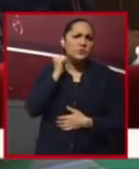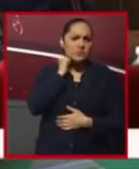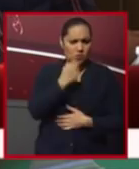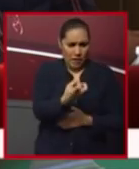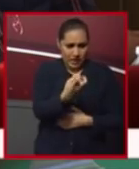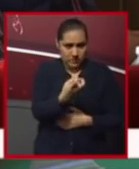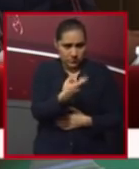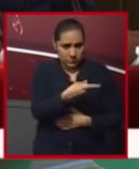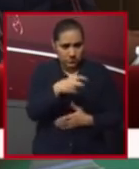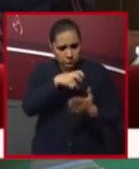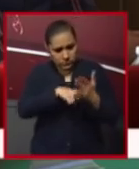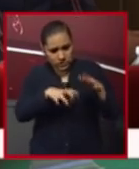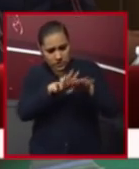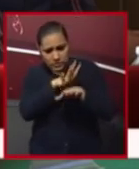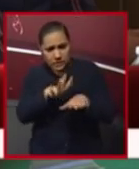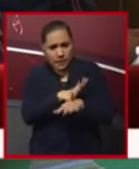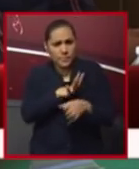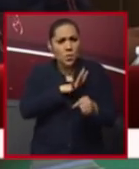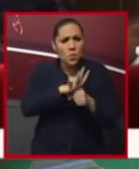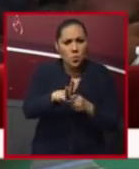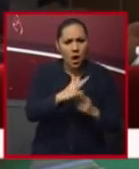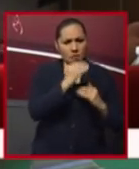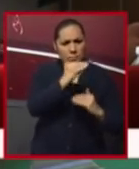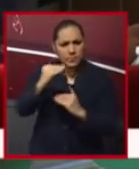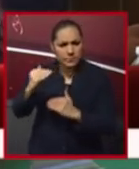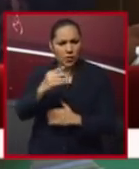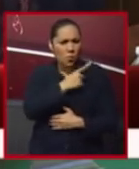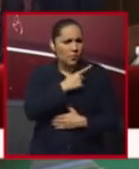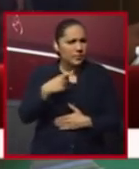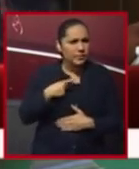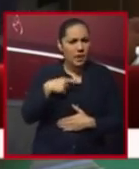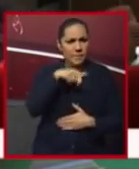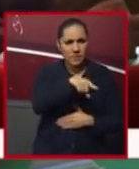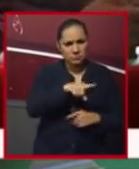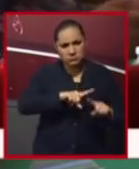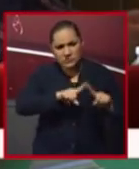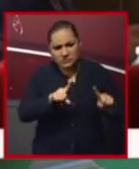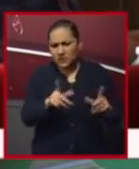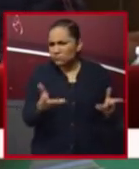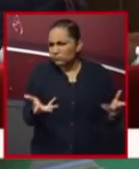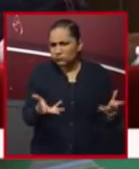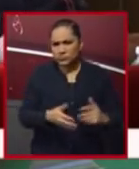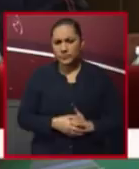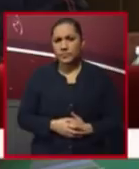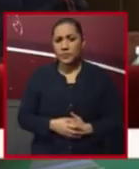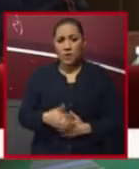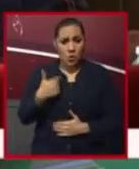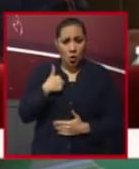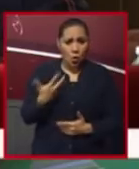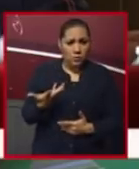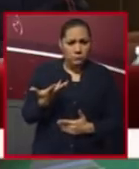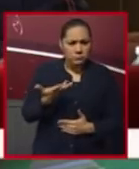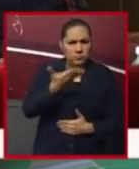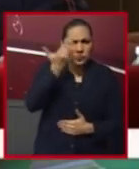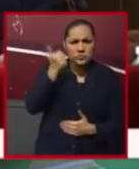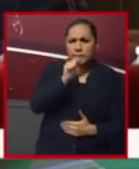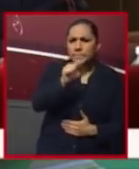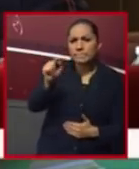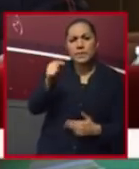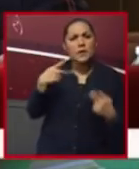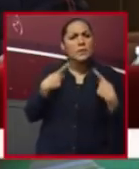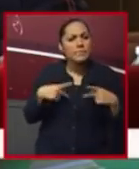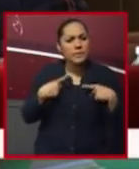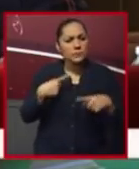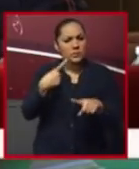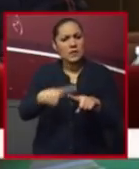un solo huachicolero, un solo corrupto, un solo delincuente electoral